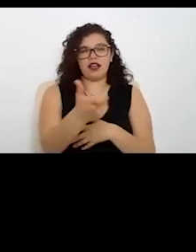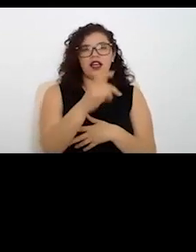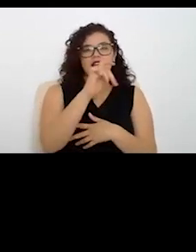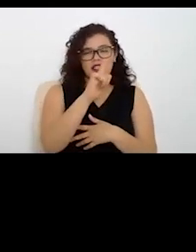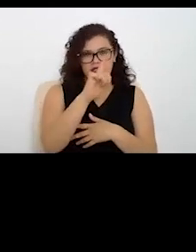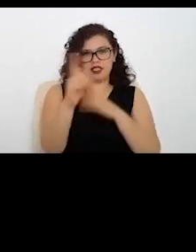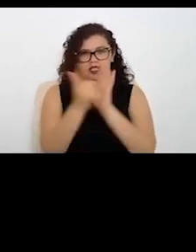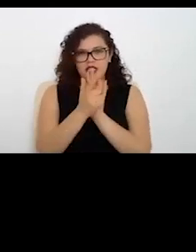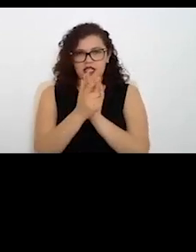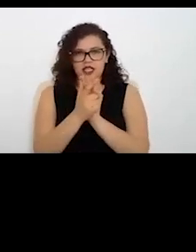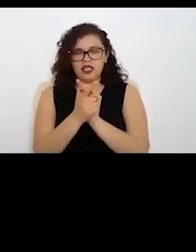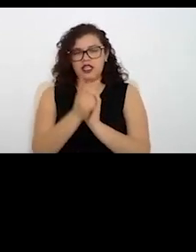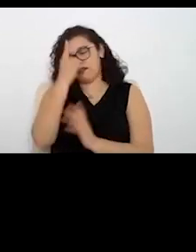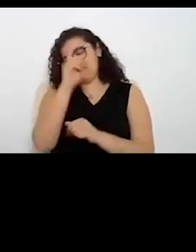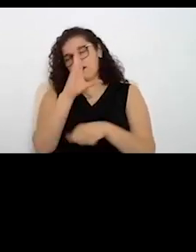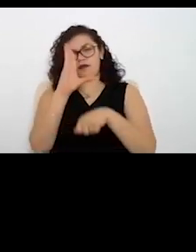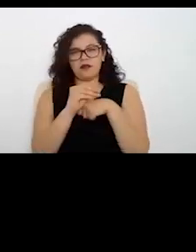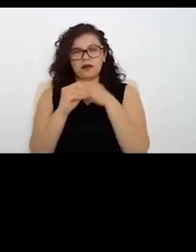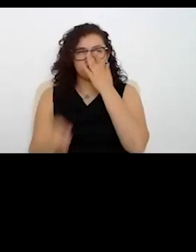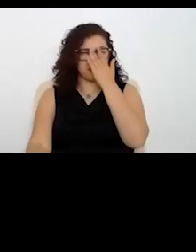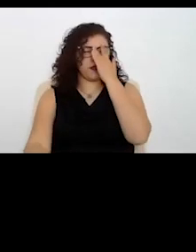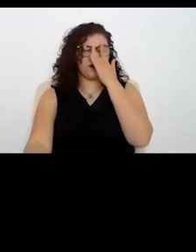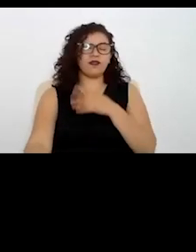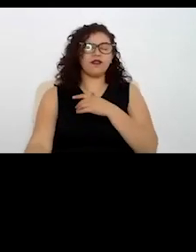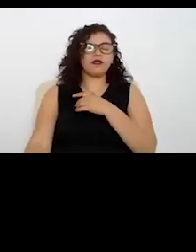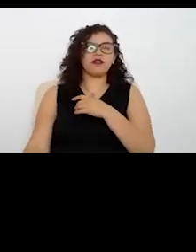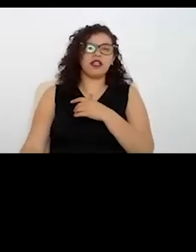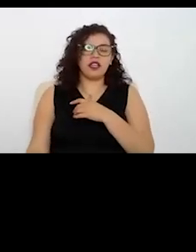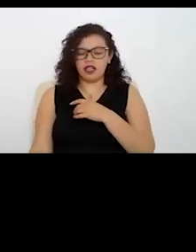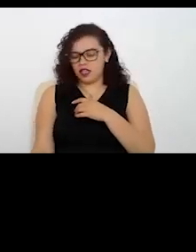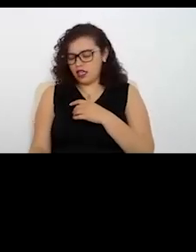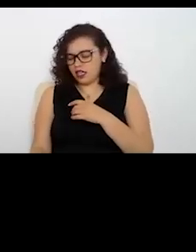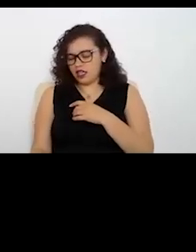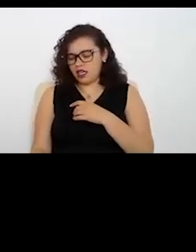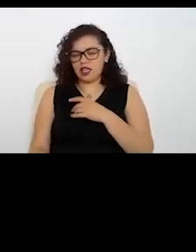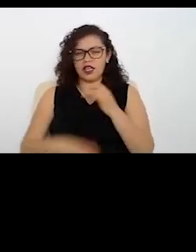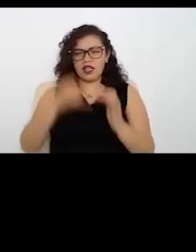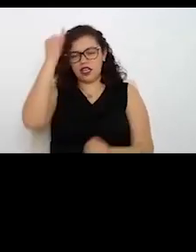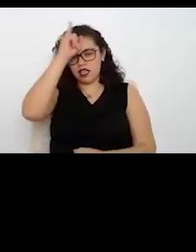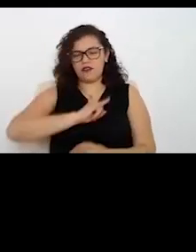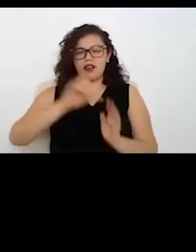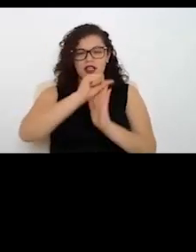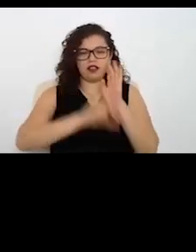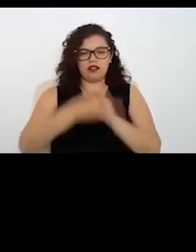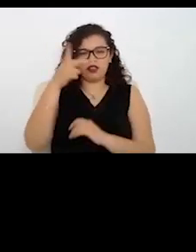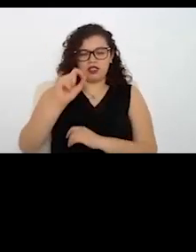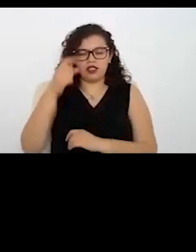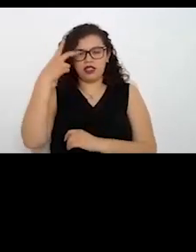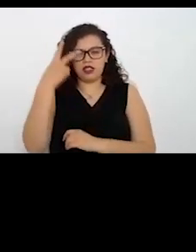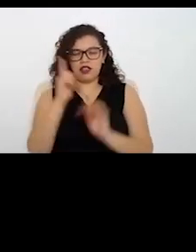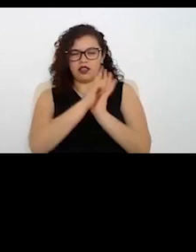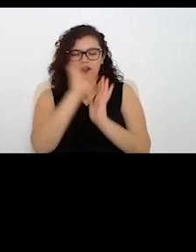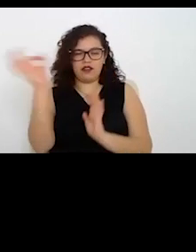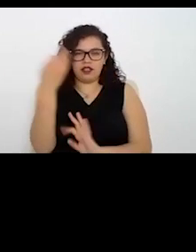los permisos que te otorga el patrón de acuerdo al artículo 132 de la Ley Federal del Trabajo y son,